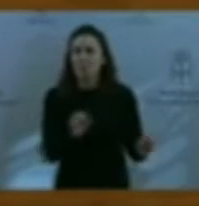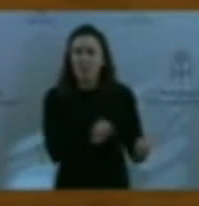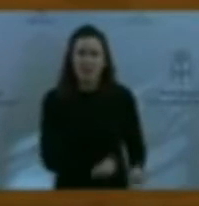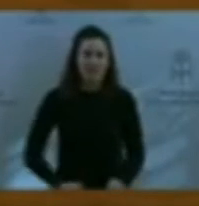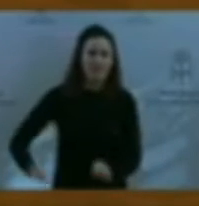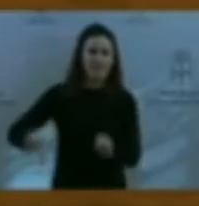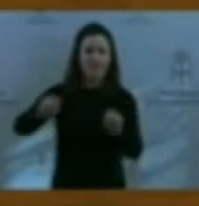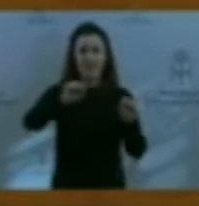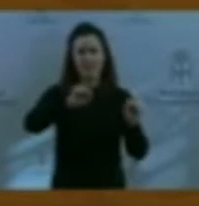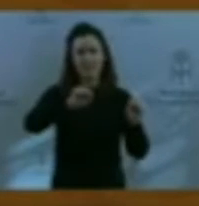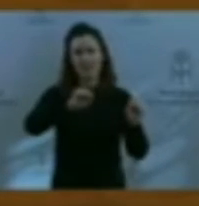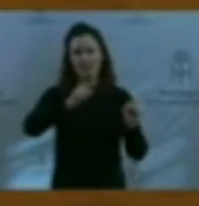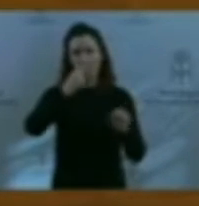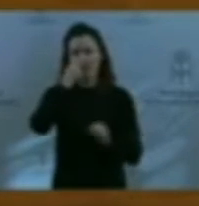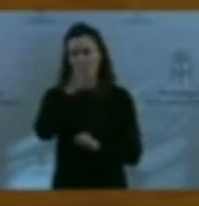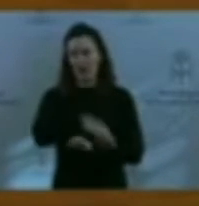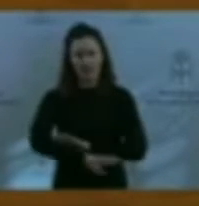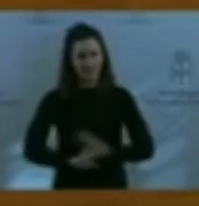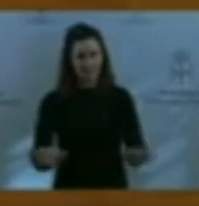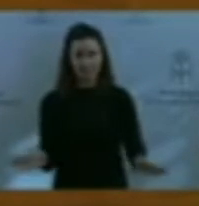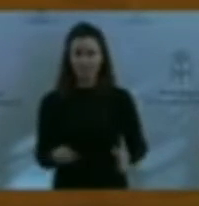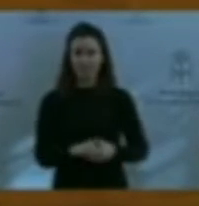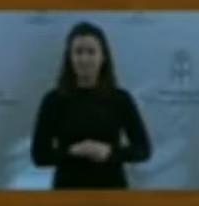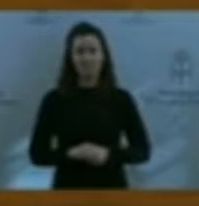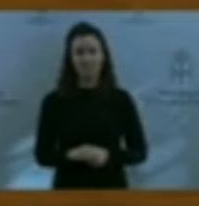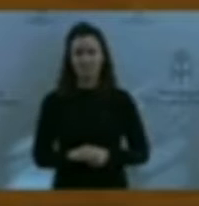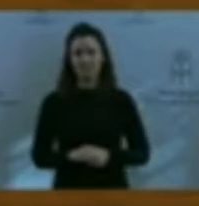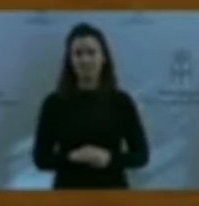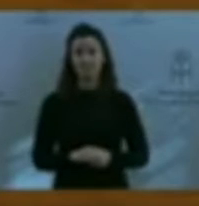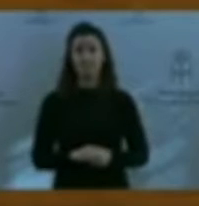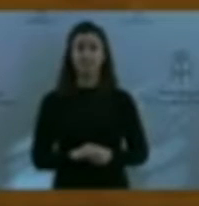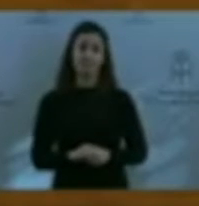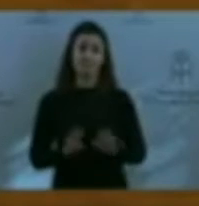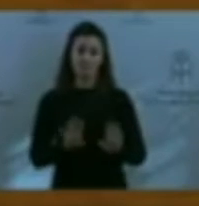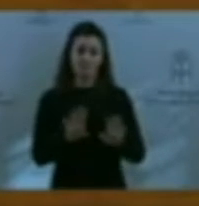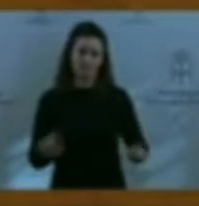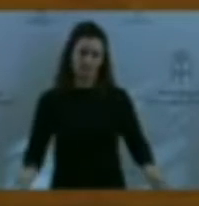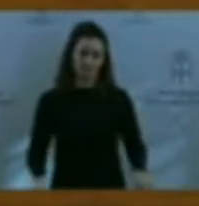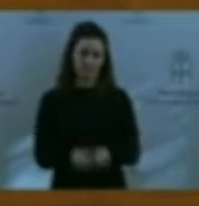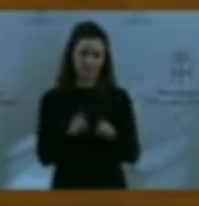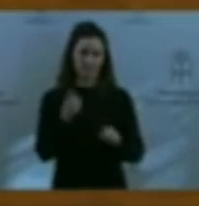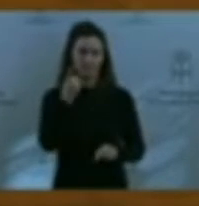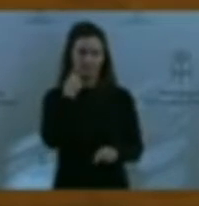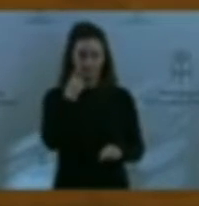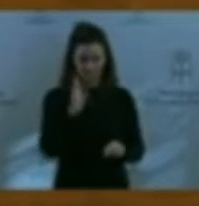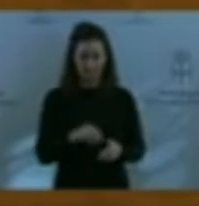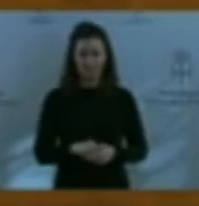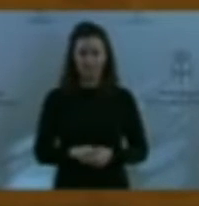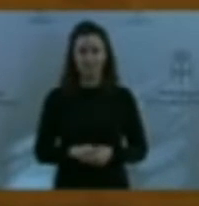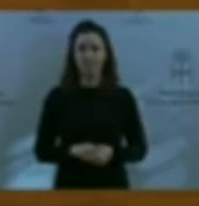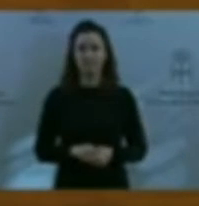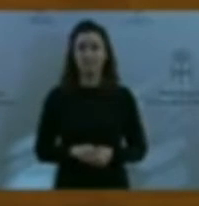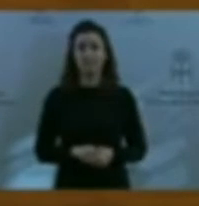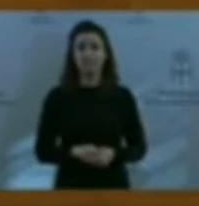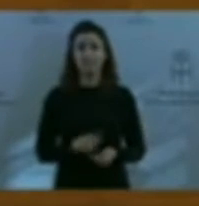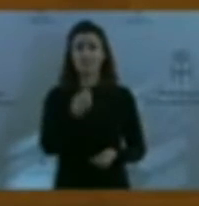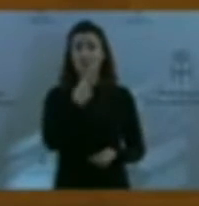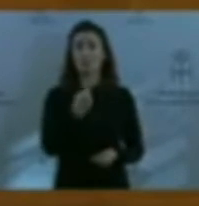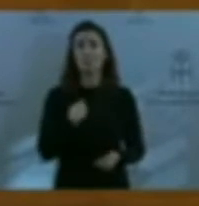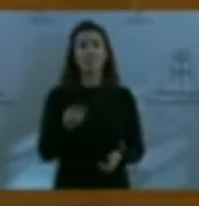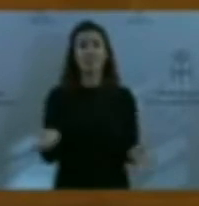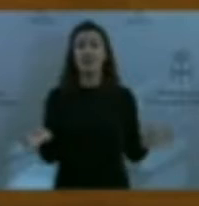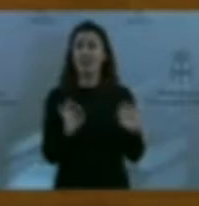no sirve para nada. Pero bueno, mire, ya que usted no va a hablar de aquí de lo que venimos a hablar, que es de las garantías, y me